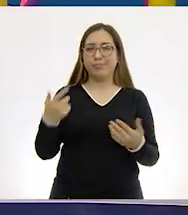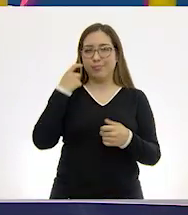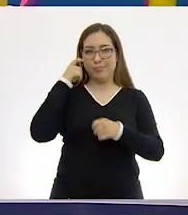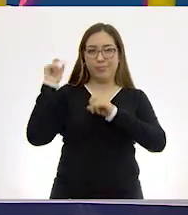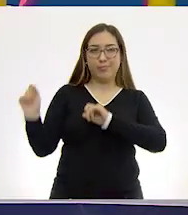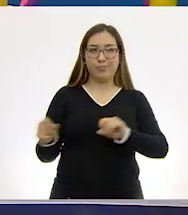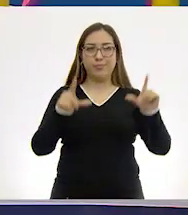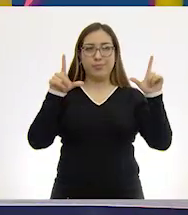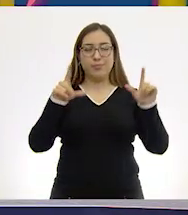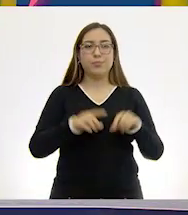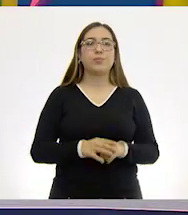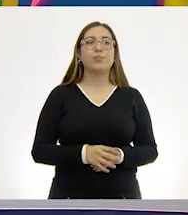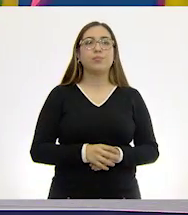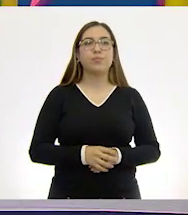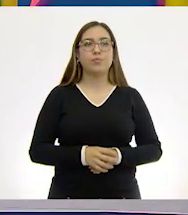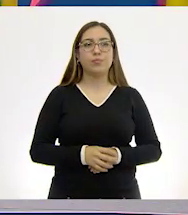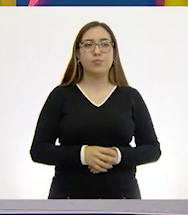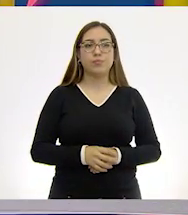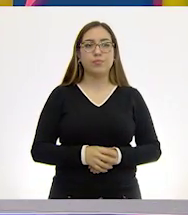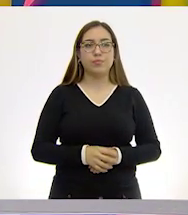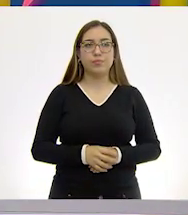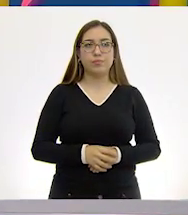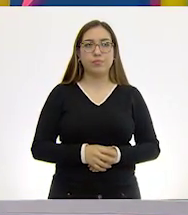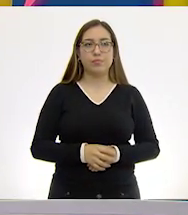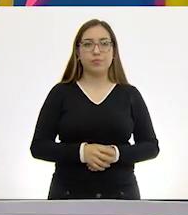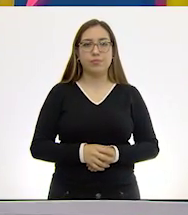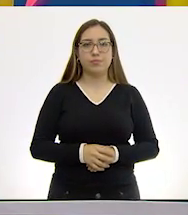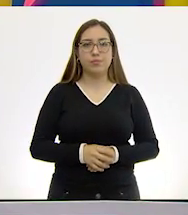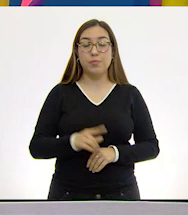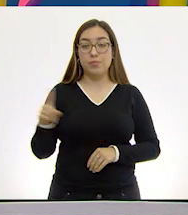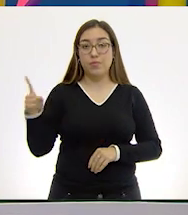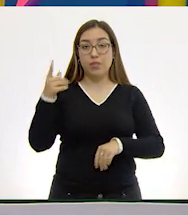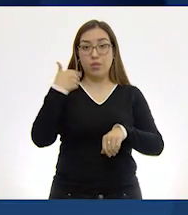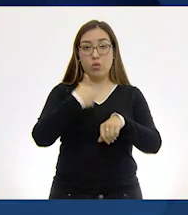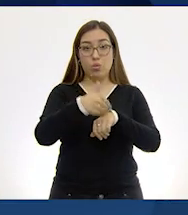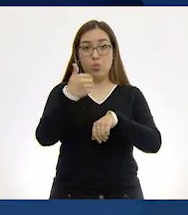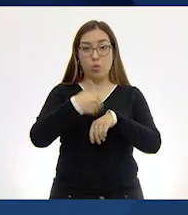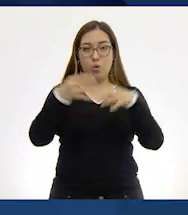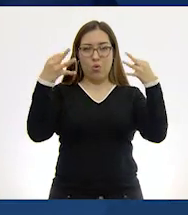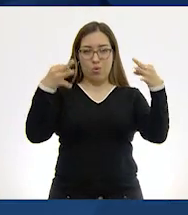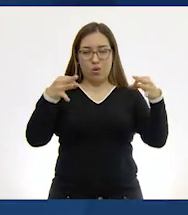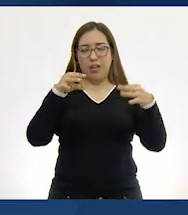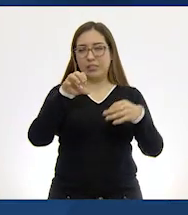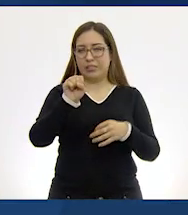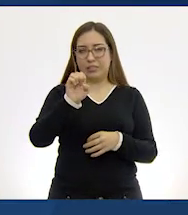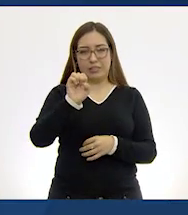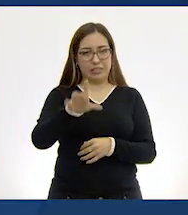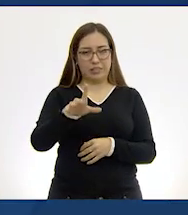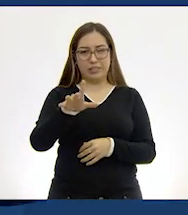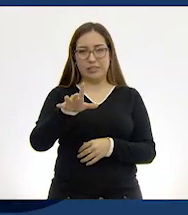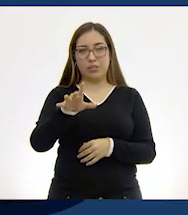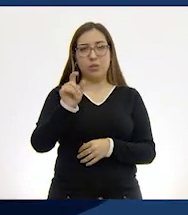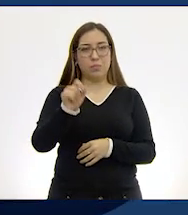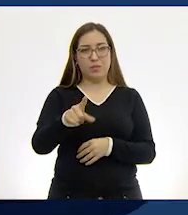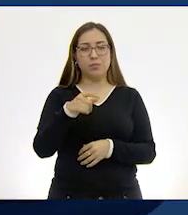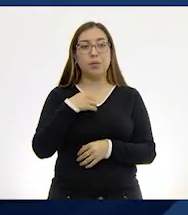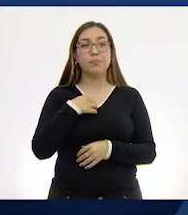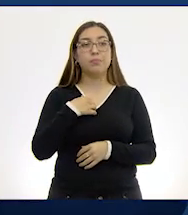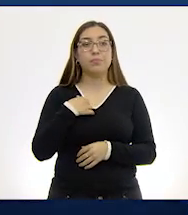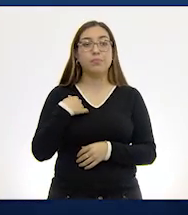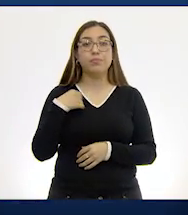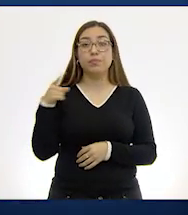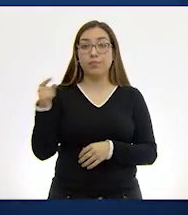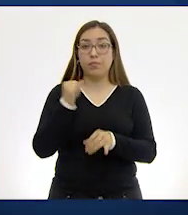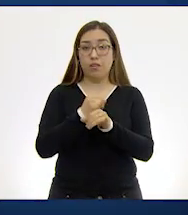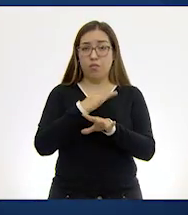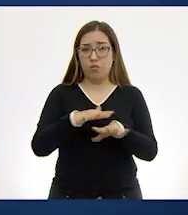foto también podemos observar que en la página, bueno, ahí mismo en la página 65, tenemos una información. Si me